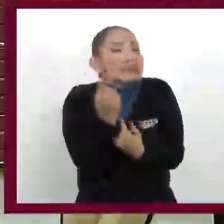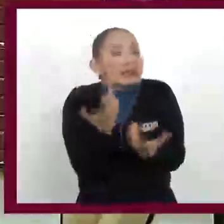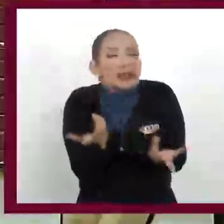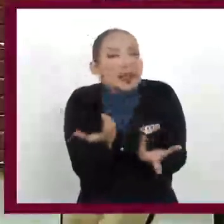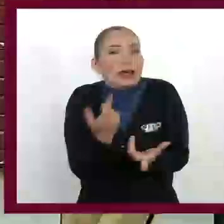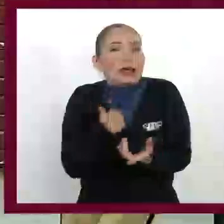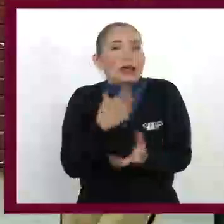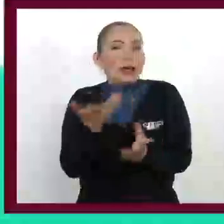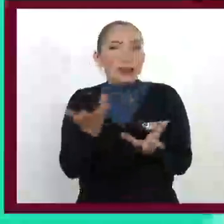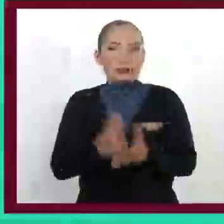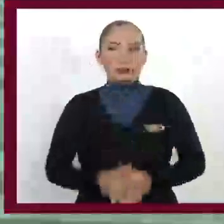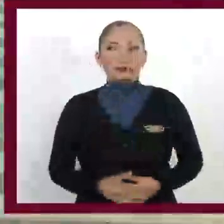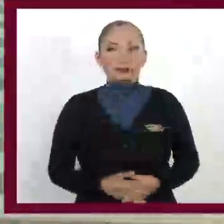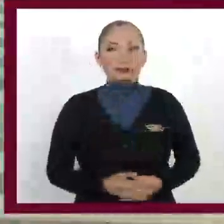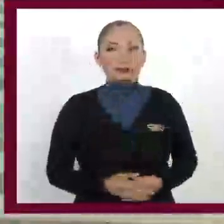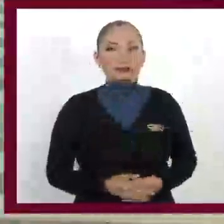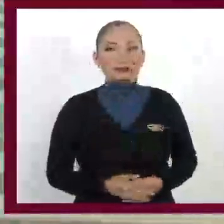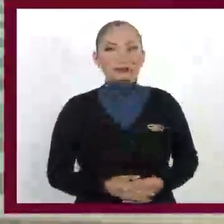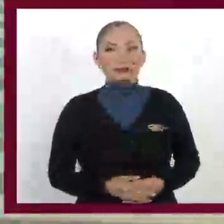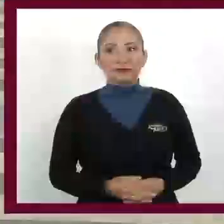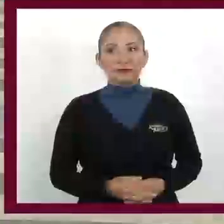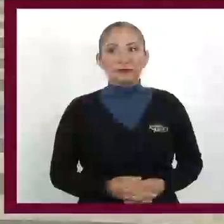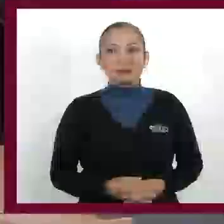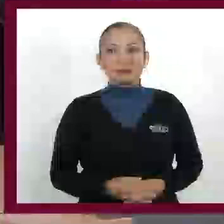que lograré.